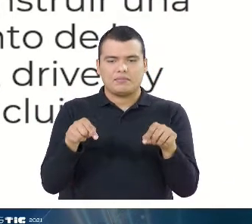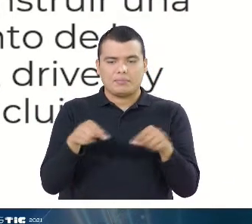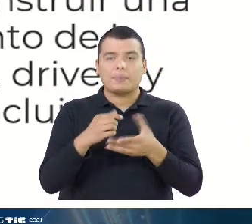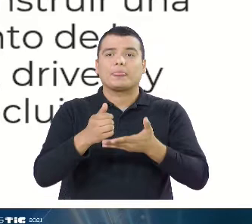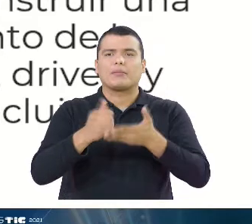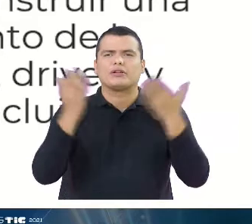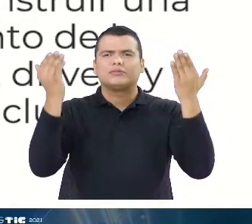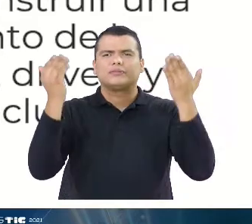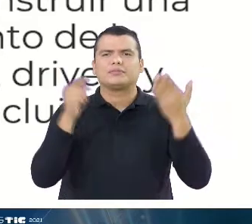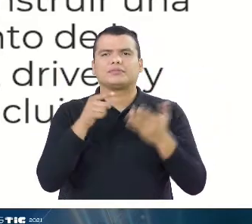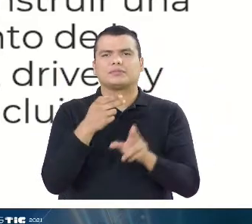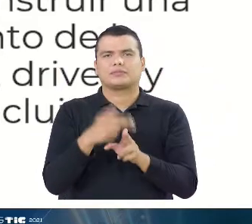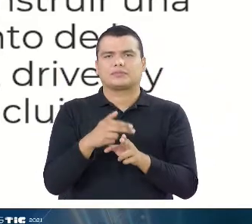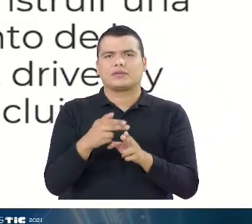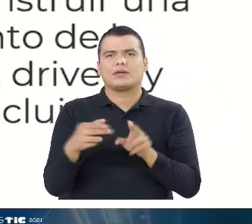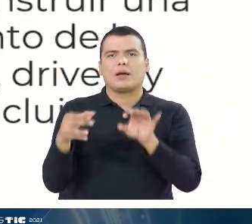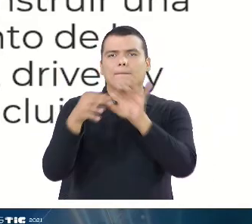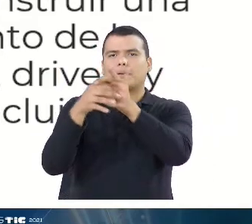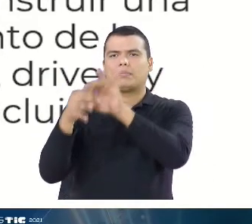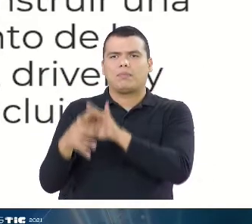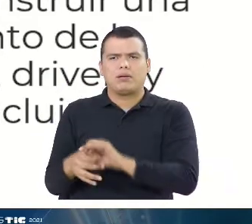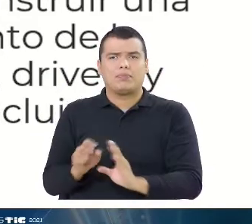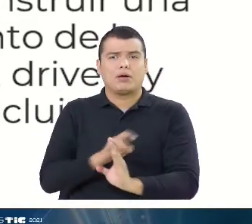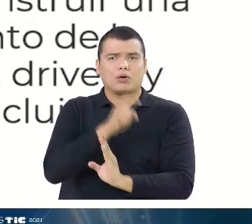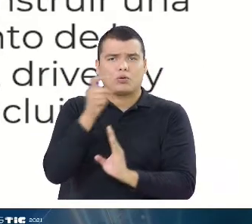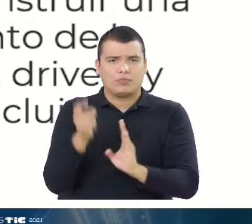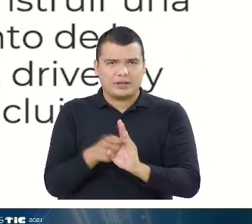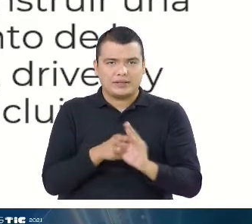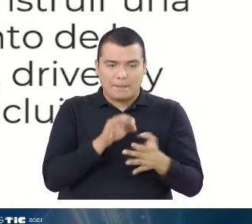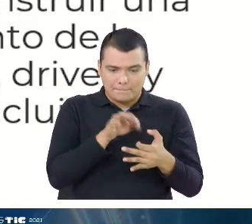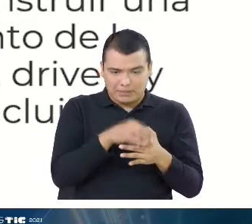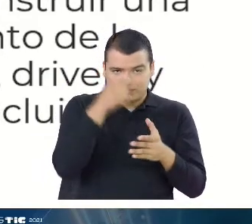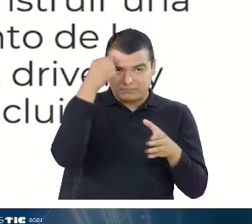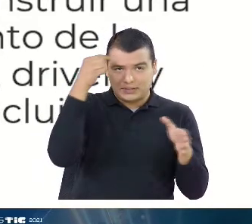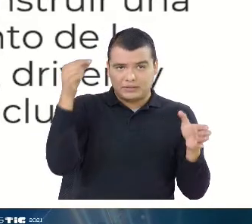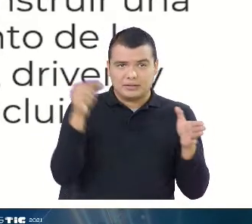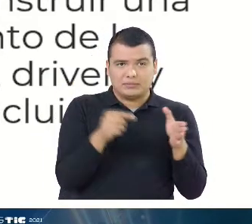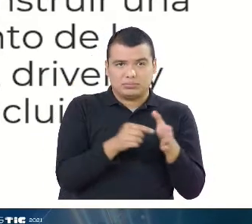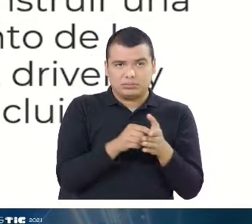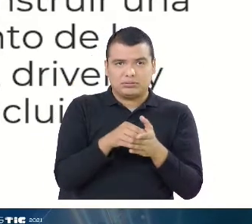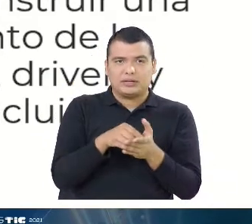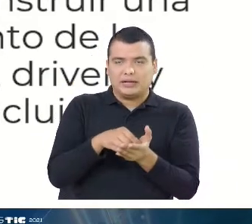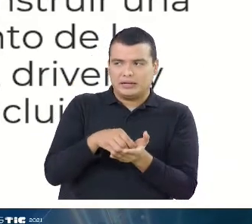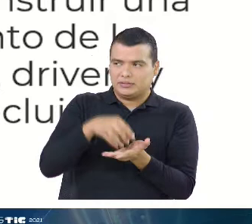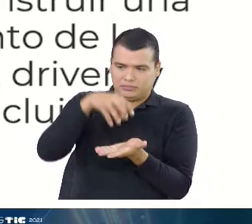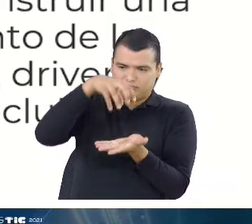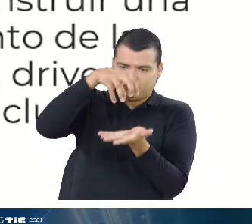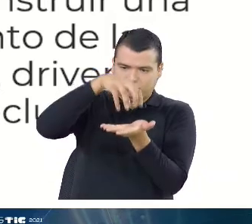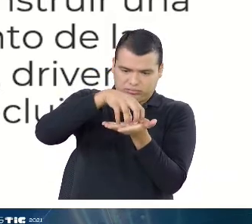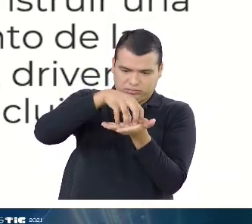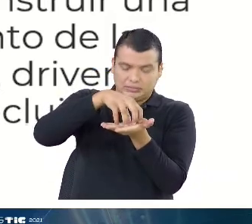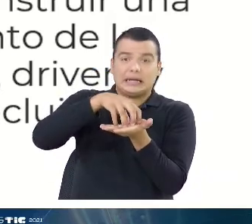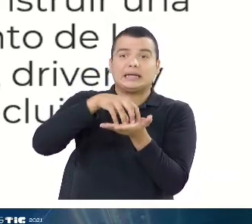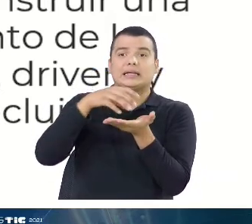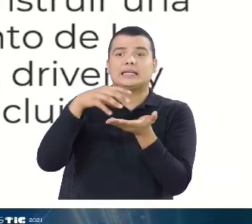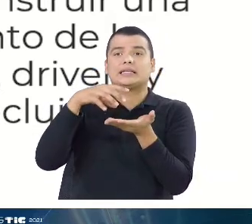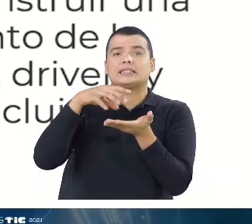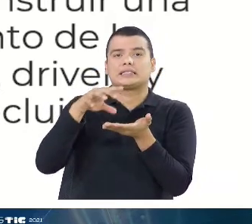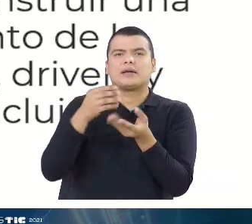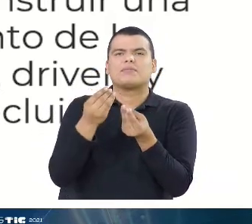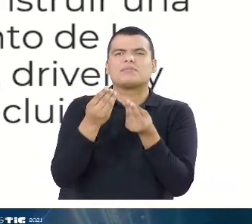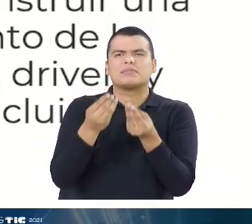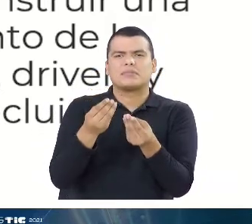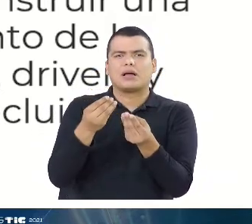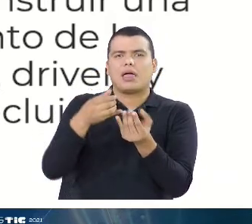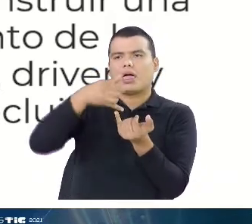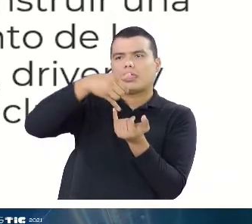se llama una chill. Entonces uno lo coloca sobre la tarjeta Arduino y con ella podemos evitarnos la gran cantidad